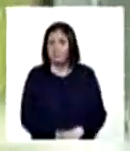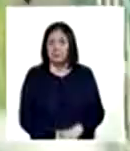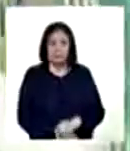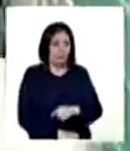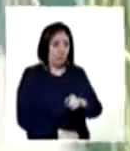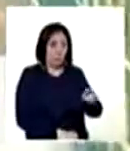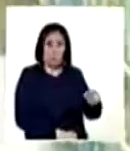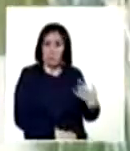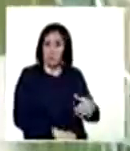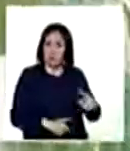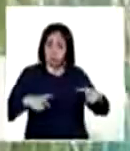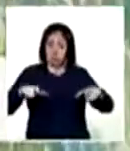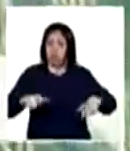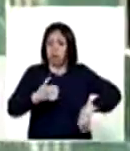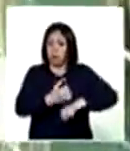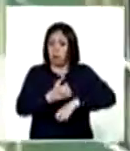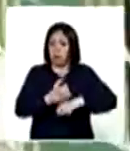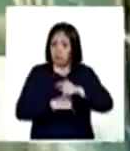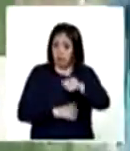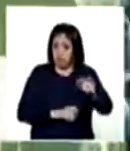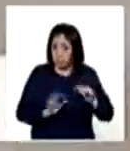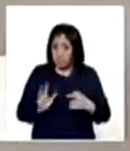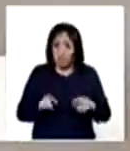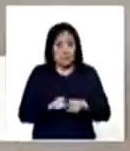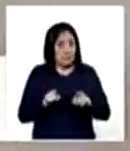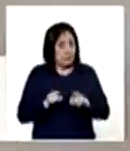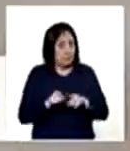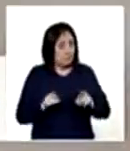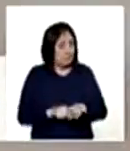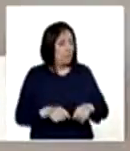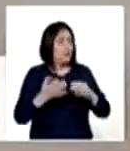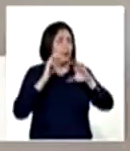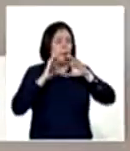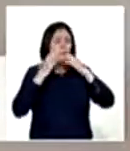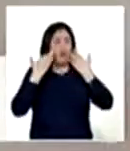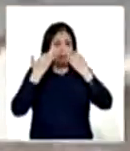las canchas de fútbol, pero también en redes sociales.